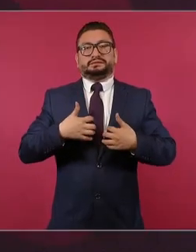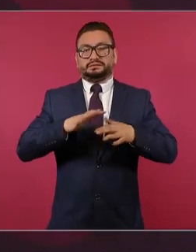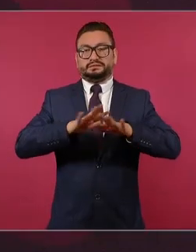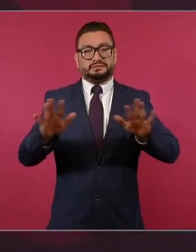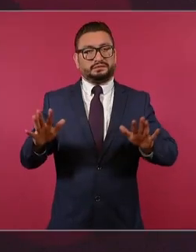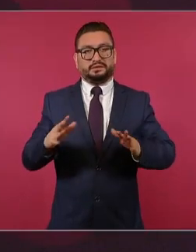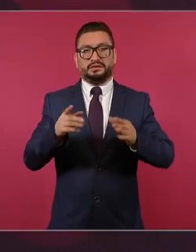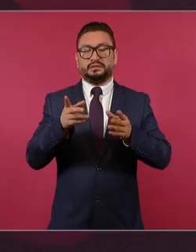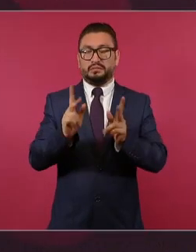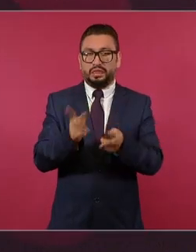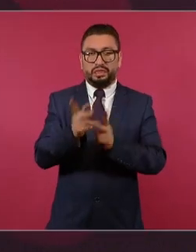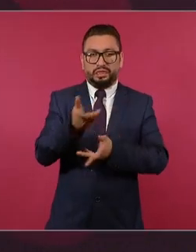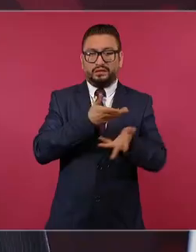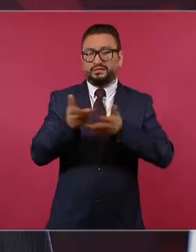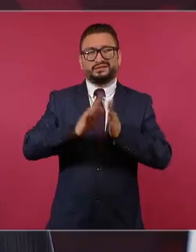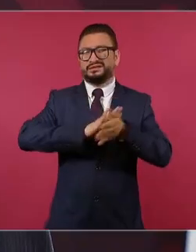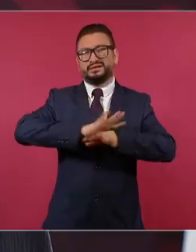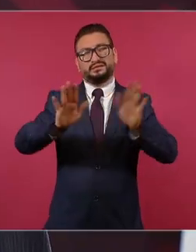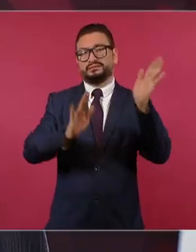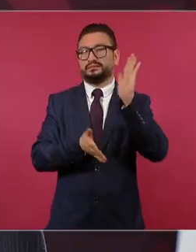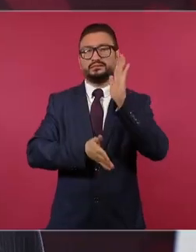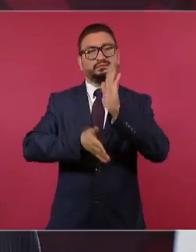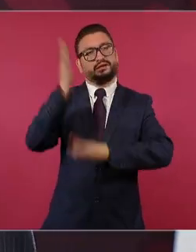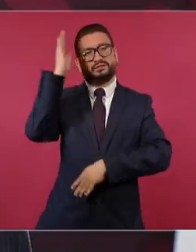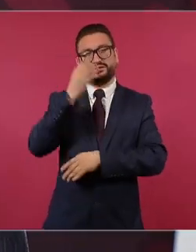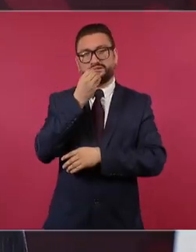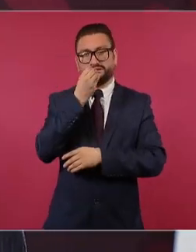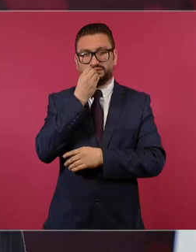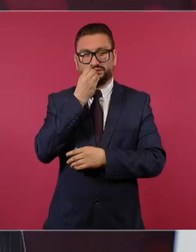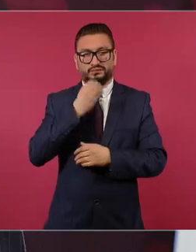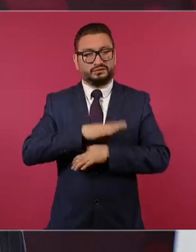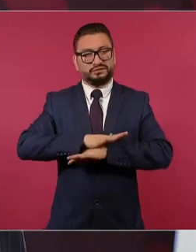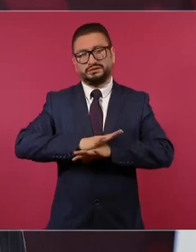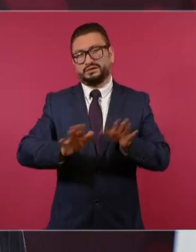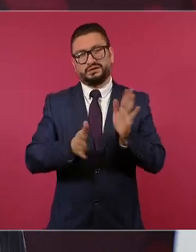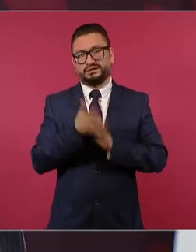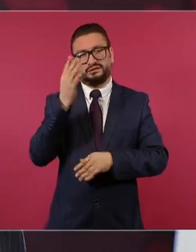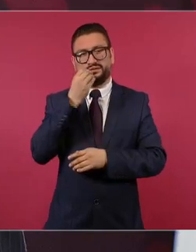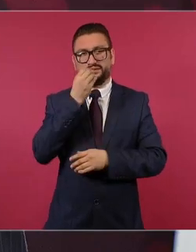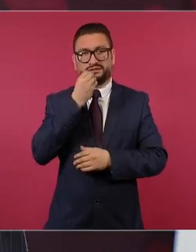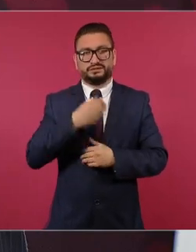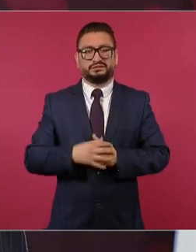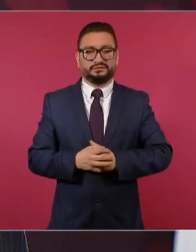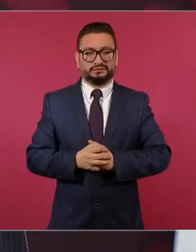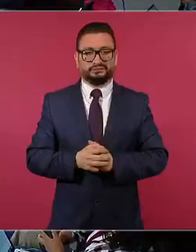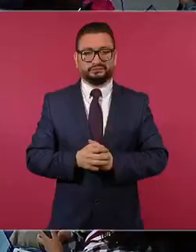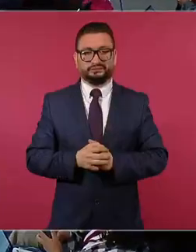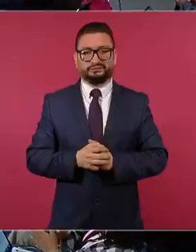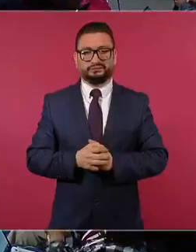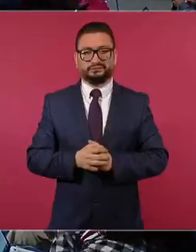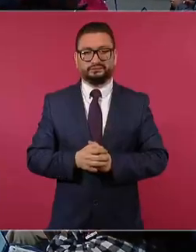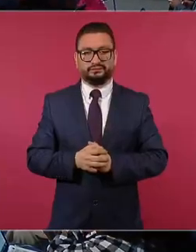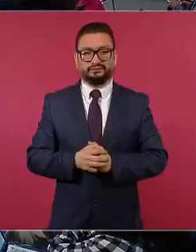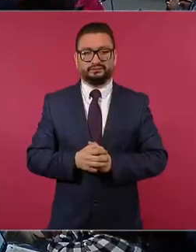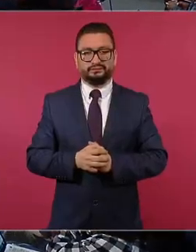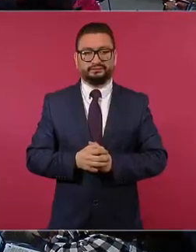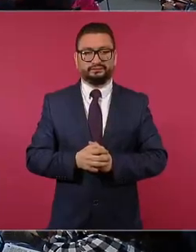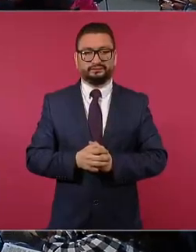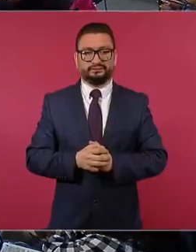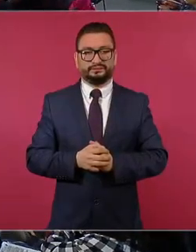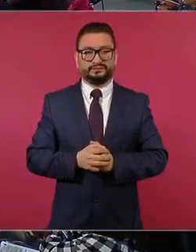este diálogo circular, vámonos a desayunar. Vámonos a desayunar.